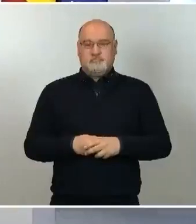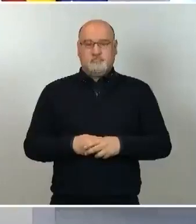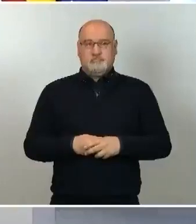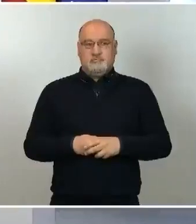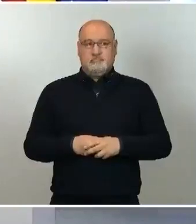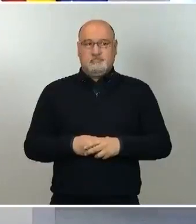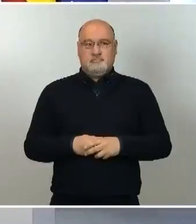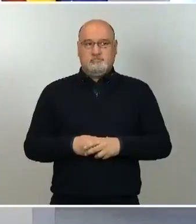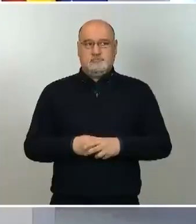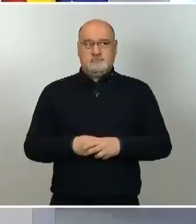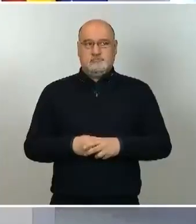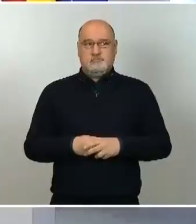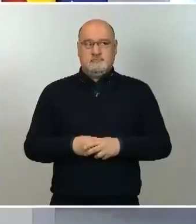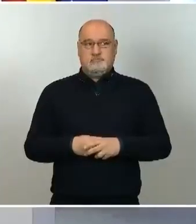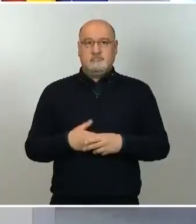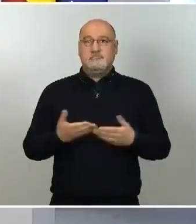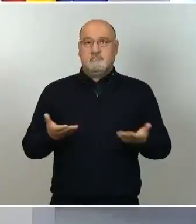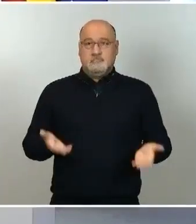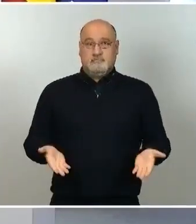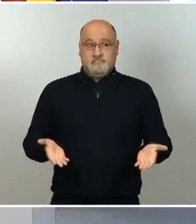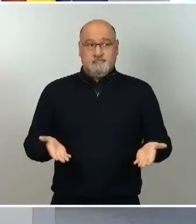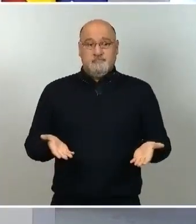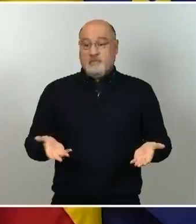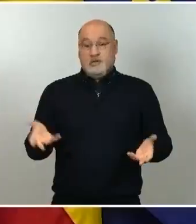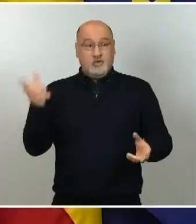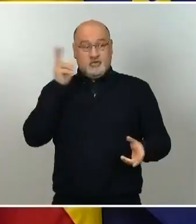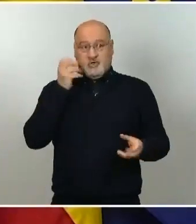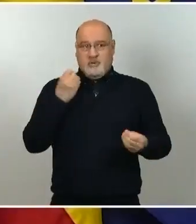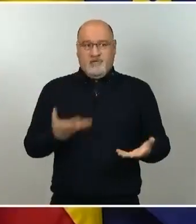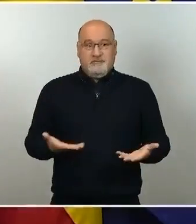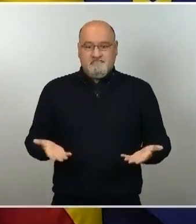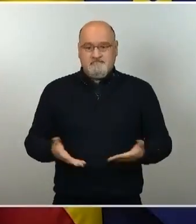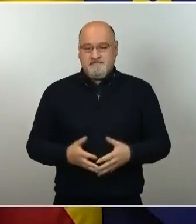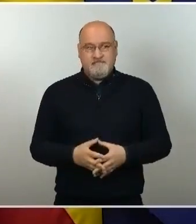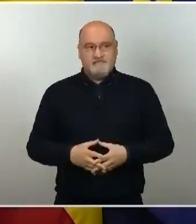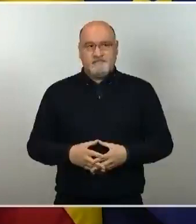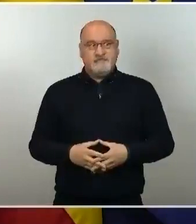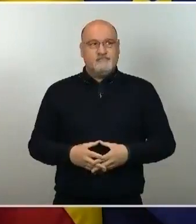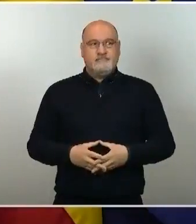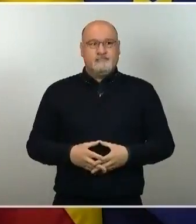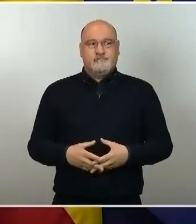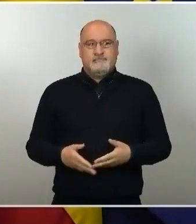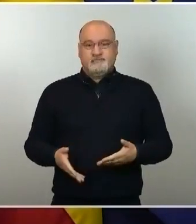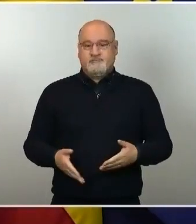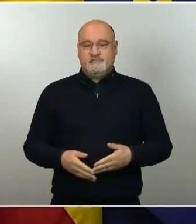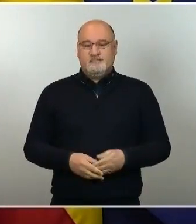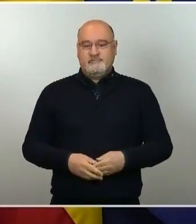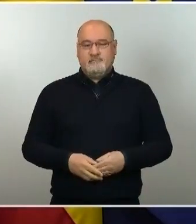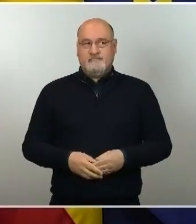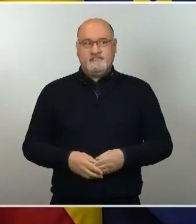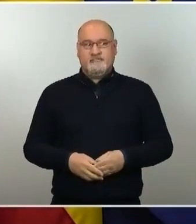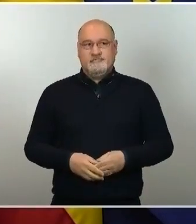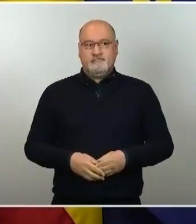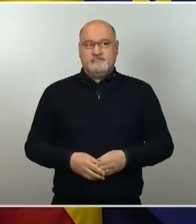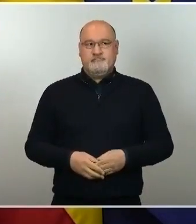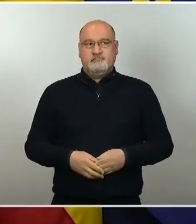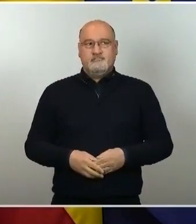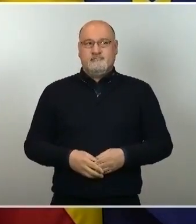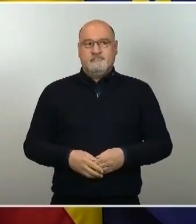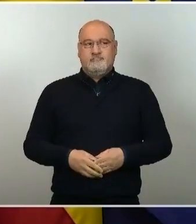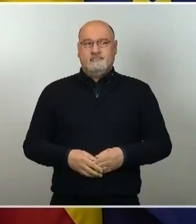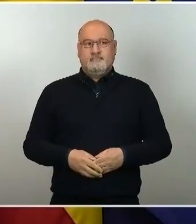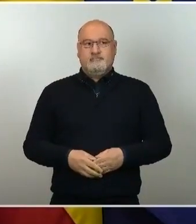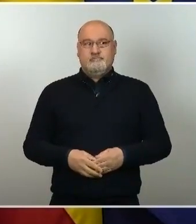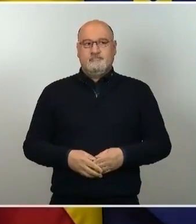La evolución en España, como ya comentamos en la última rueda de prensa, está prácticamente estancada. Hemos llegado a un valle en el que